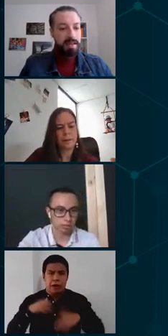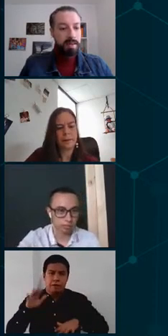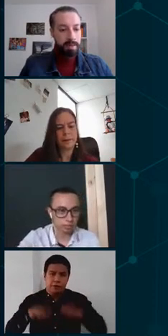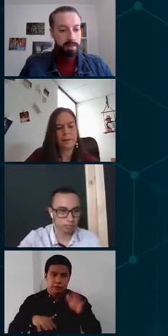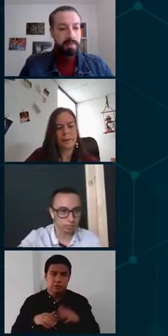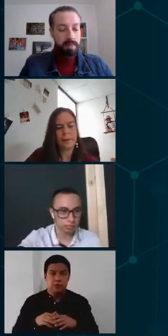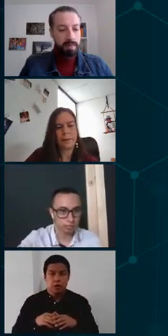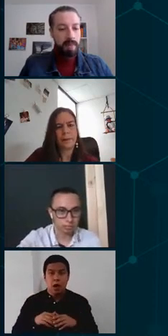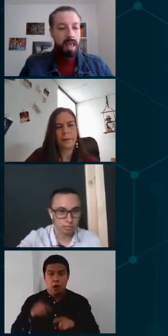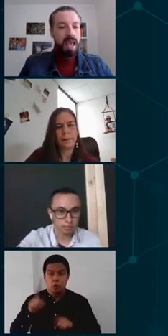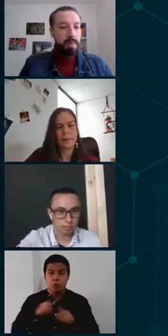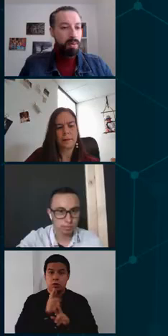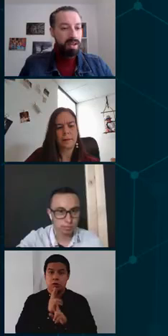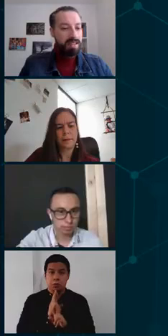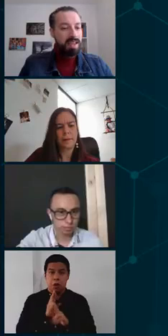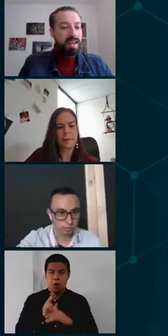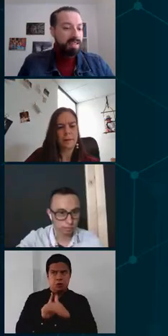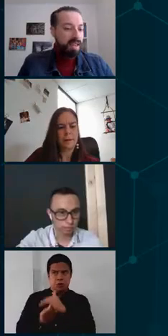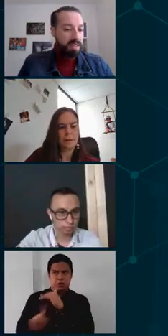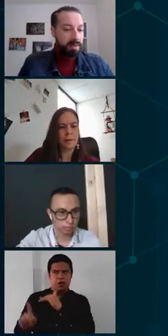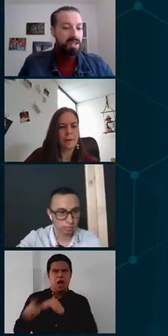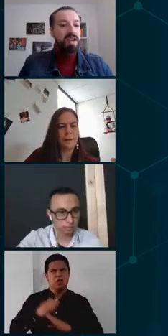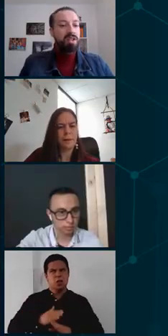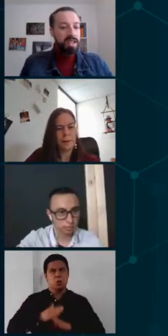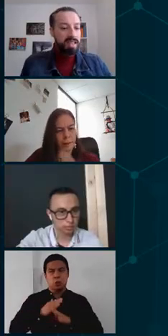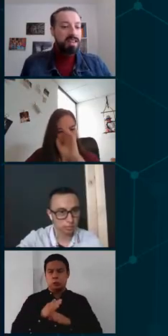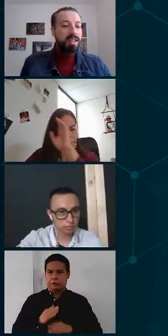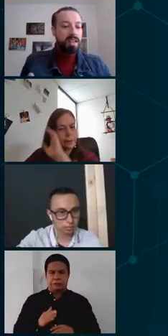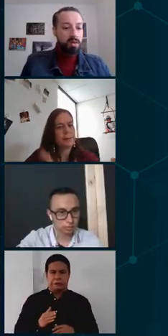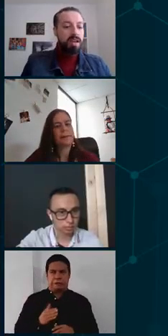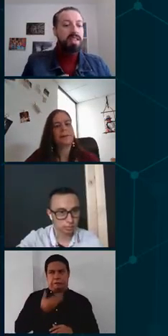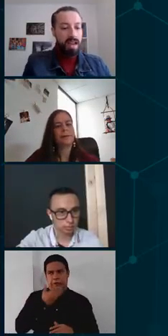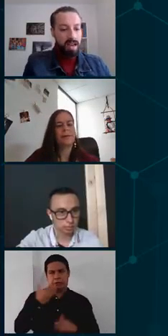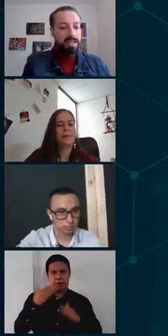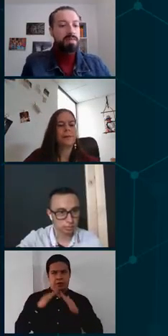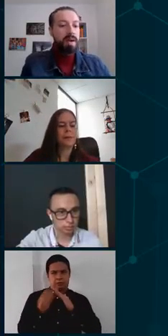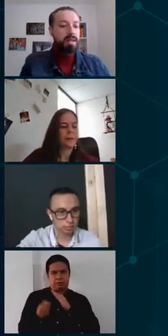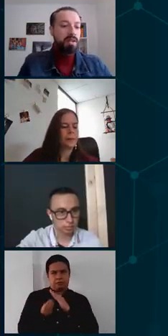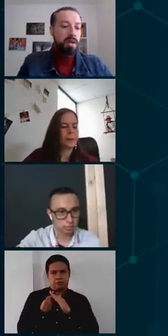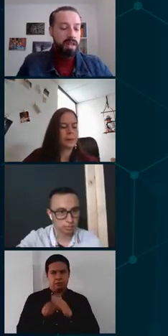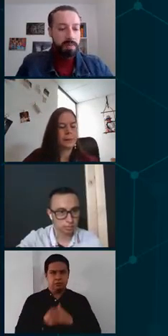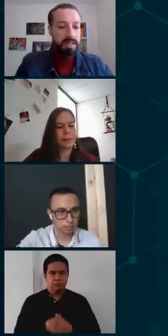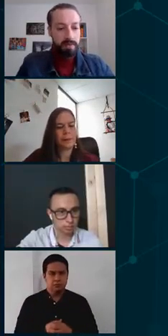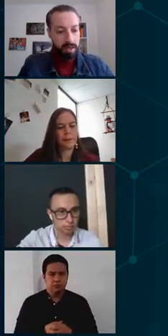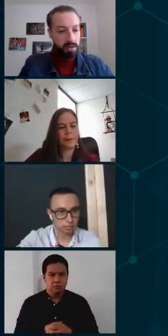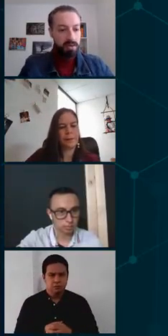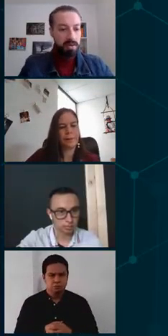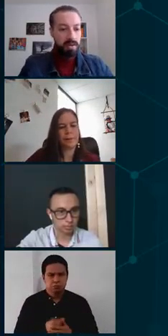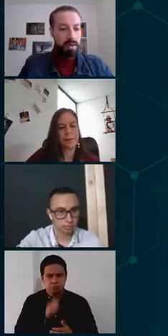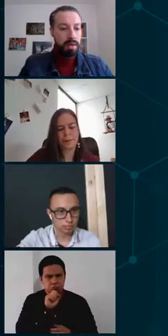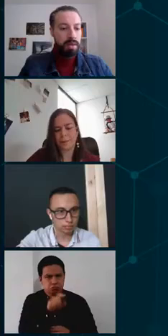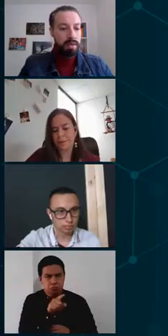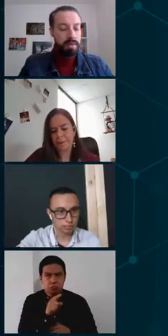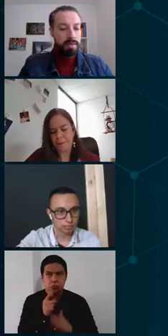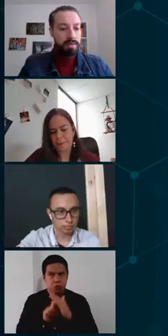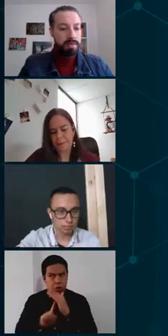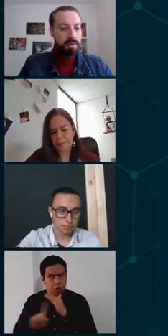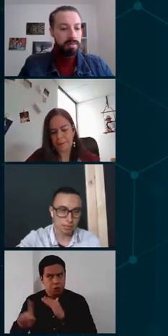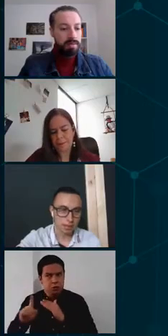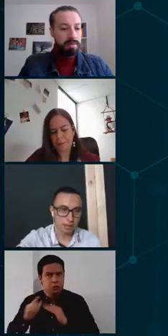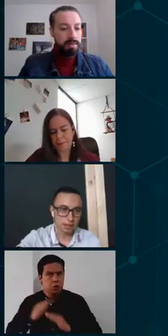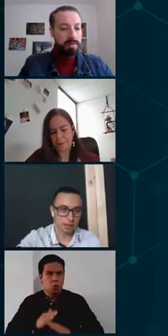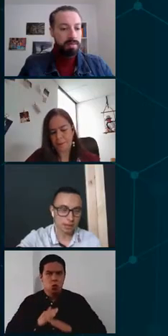yo. ¿Y por qué crees que las personas no se sienten seguras en ese espacio en específico?